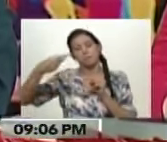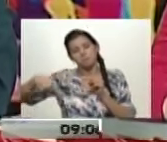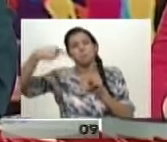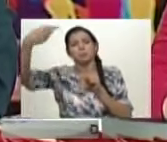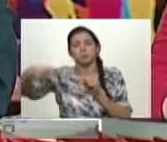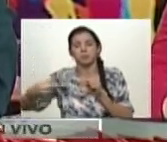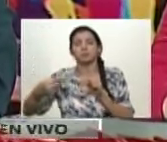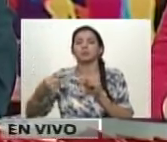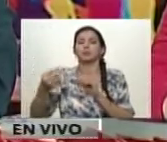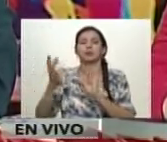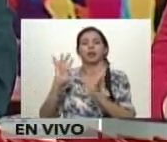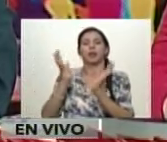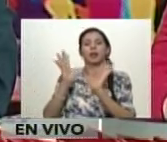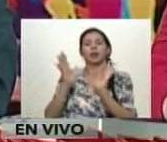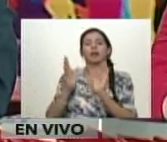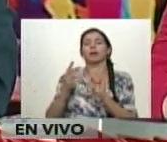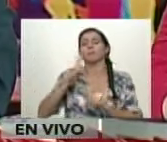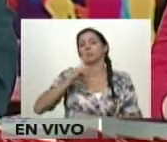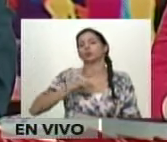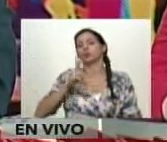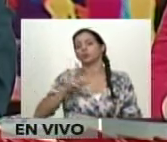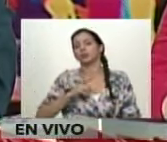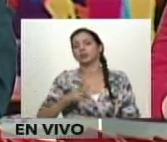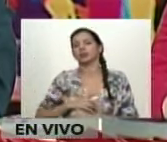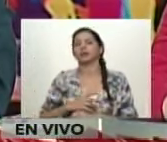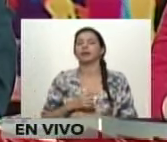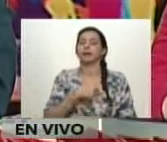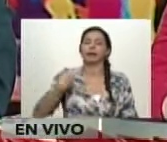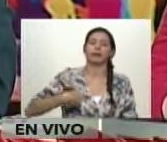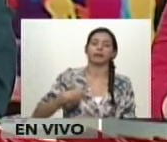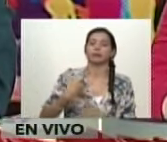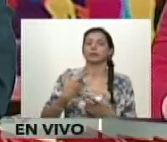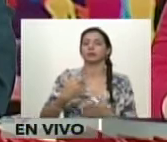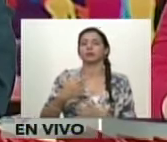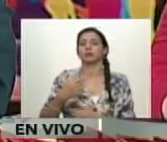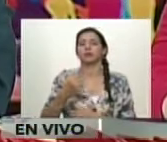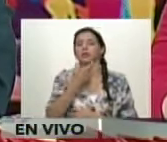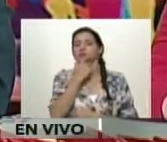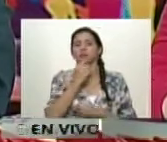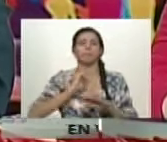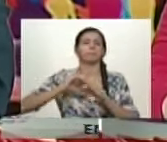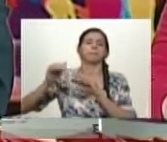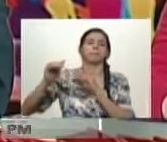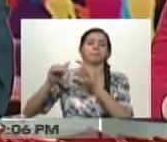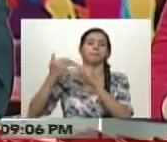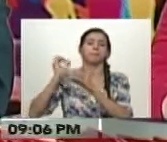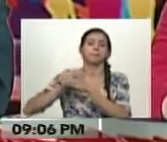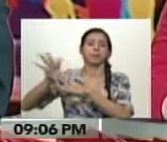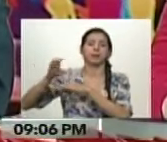en portugués, en español, en chino, en no sé qué cosa. Y mandar documentos, mandar pruebas